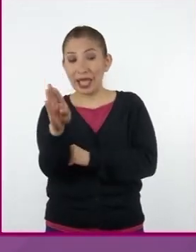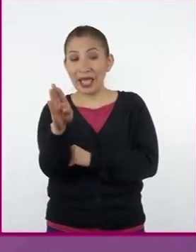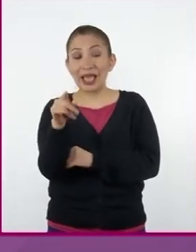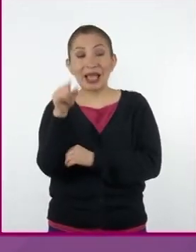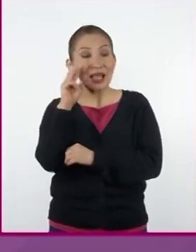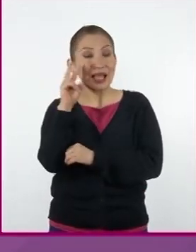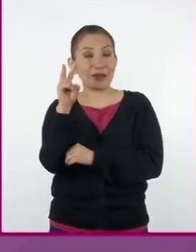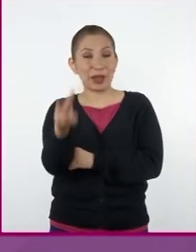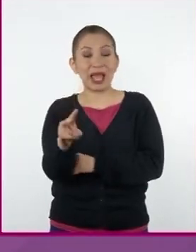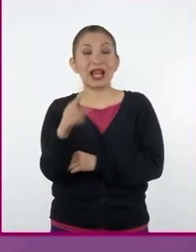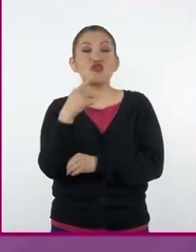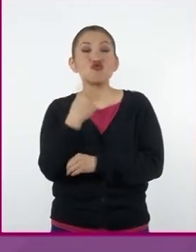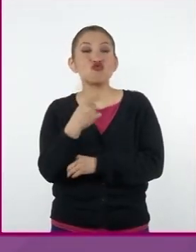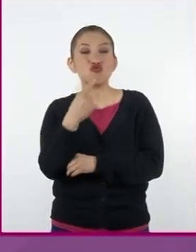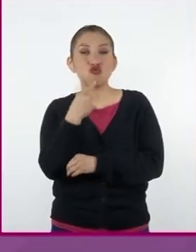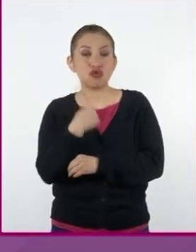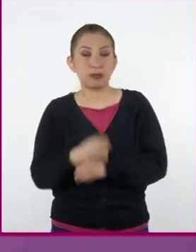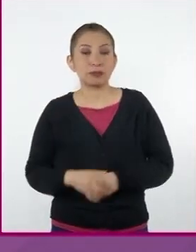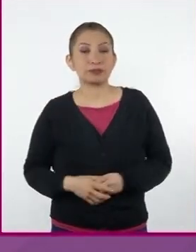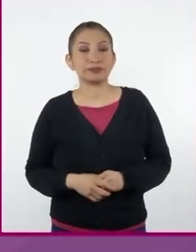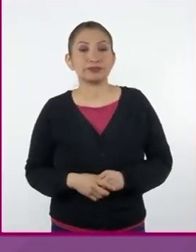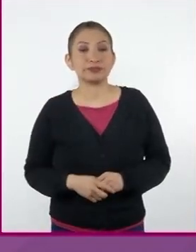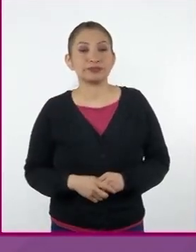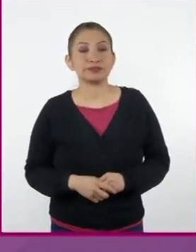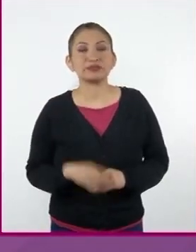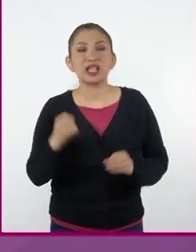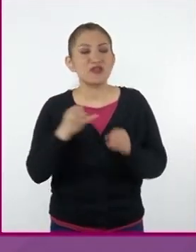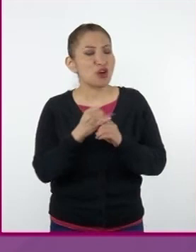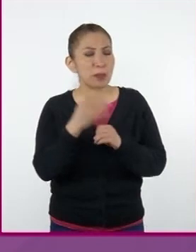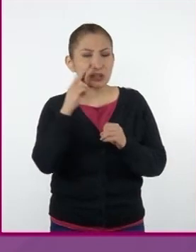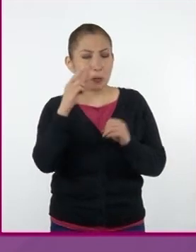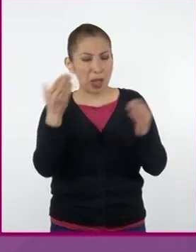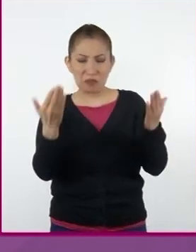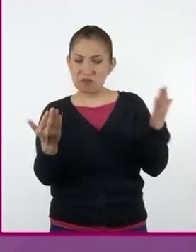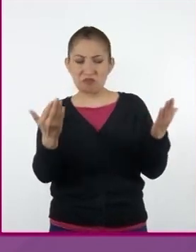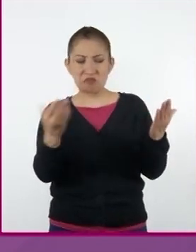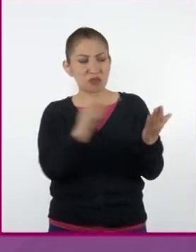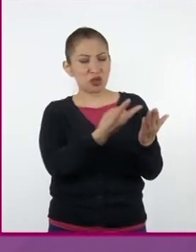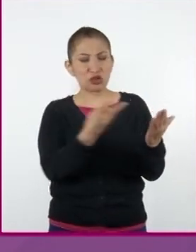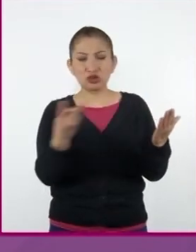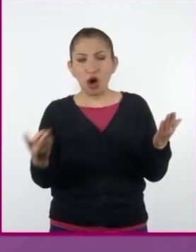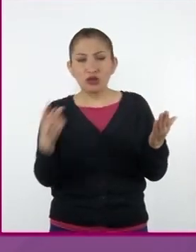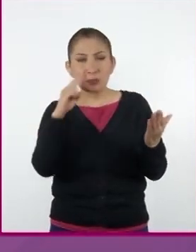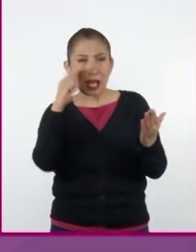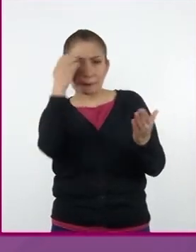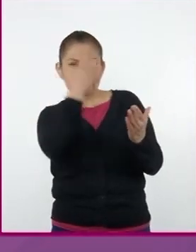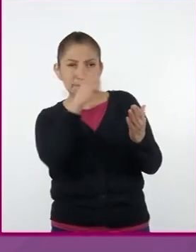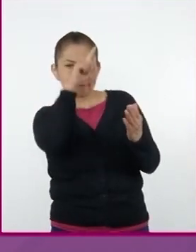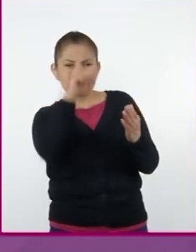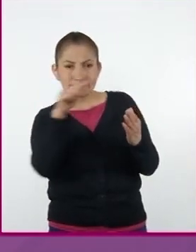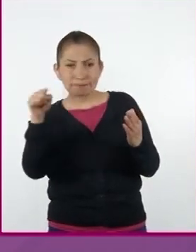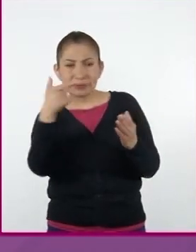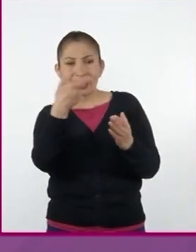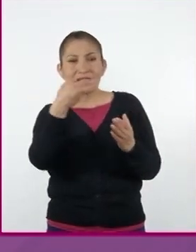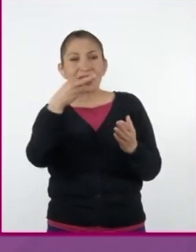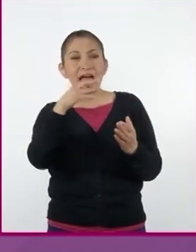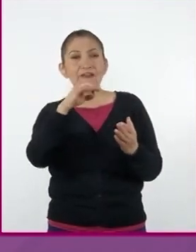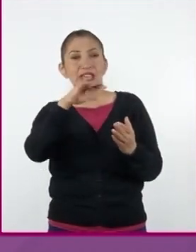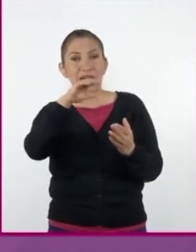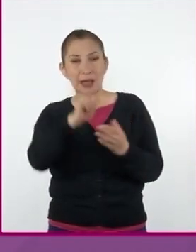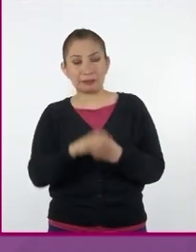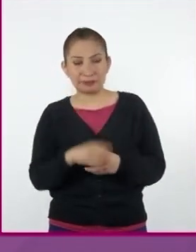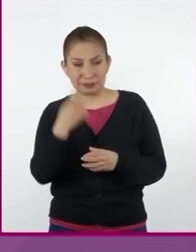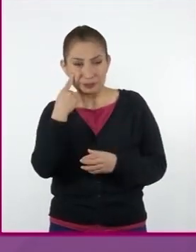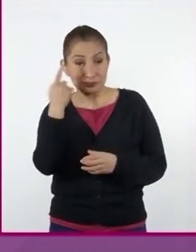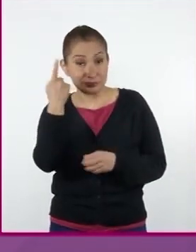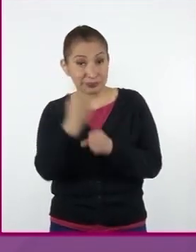está representado con la línea roja. ¿Qué información podemos obtener a partir de analizar esta gráfica? Bien,